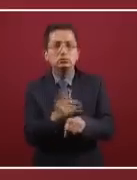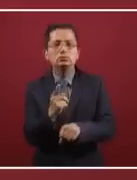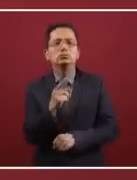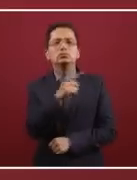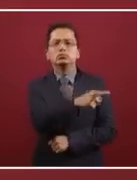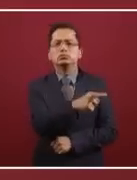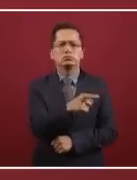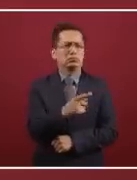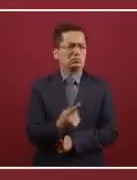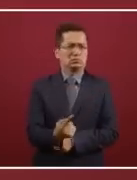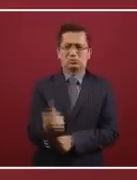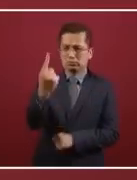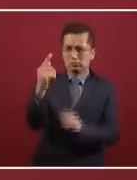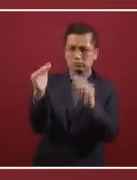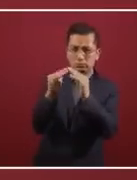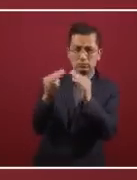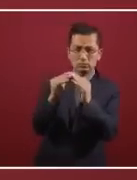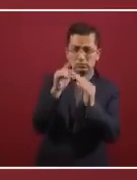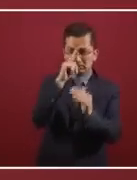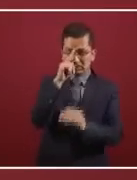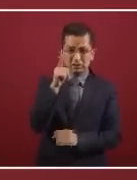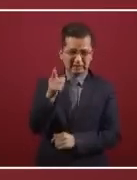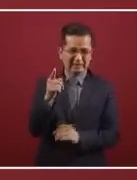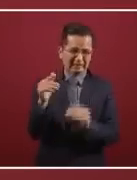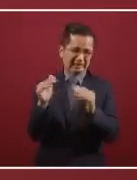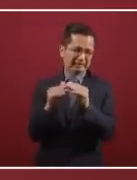de un ciudadano